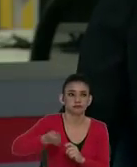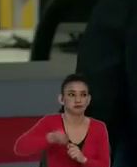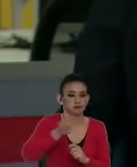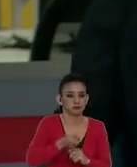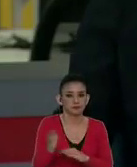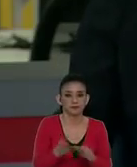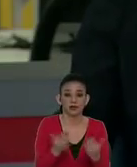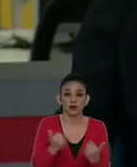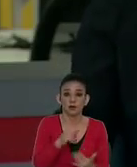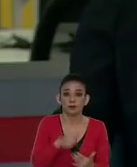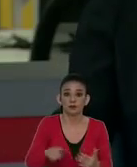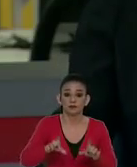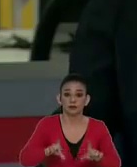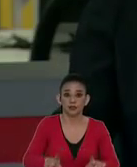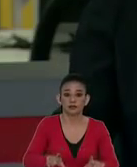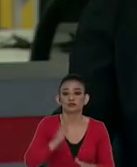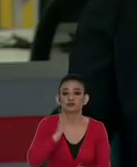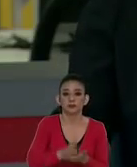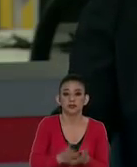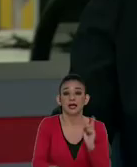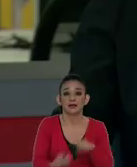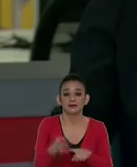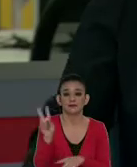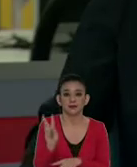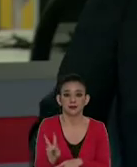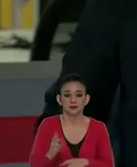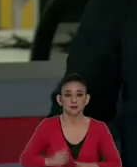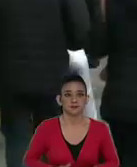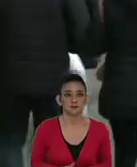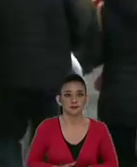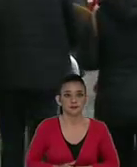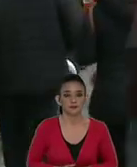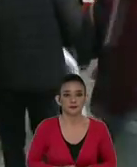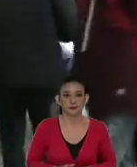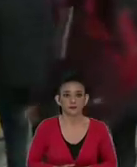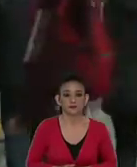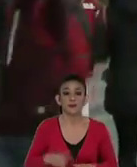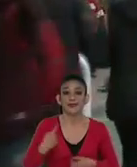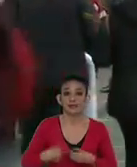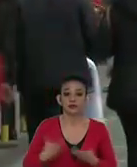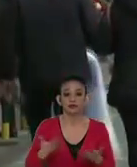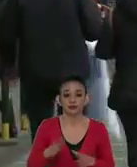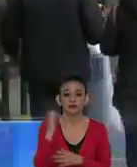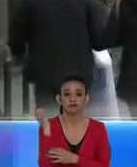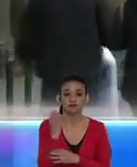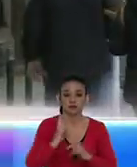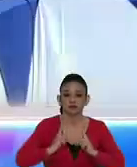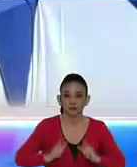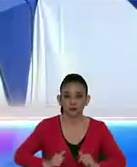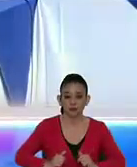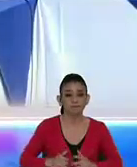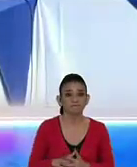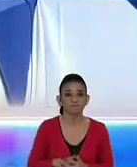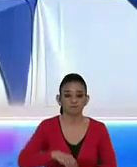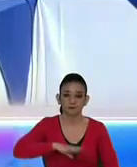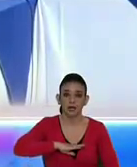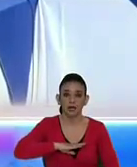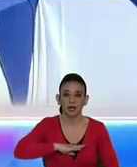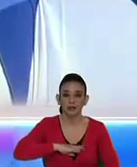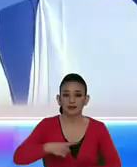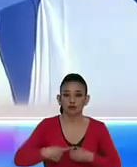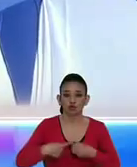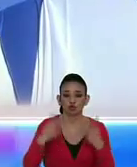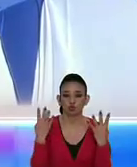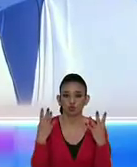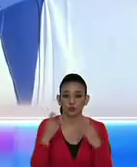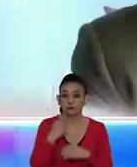circula está suspendida hasta el viernes. Quito se suma a la emergencia sanitaria. El alcalde Jorge Yunda anunció que la